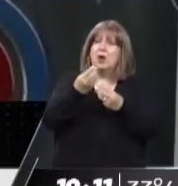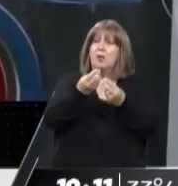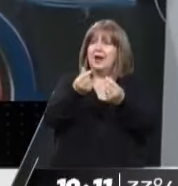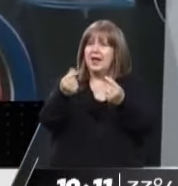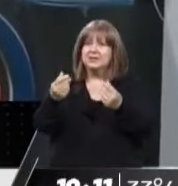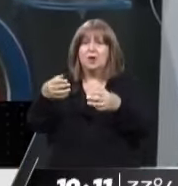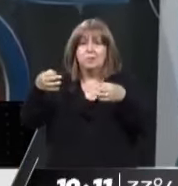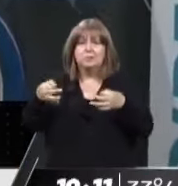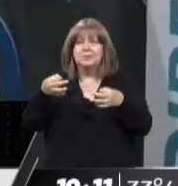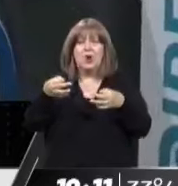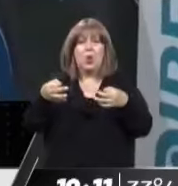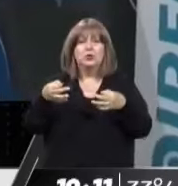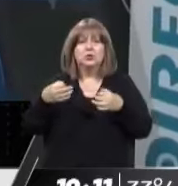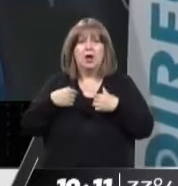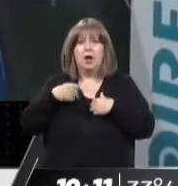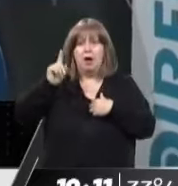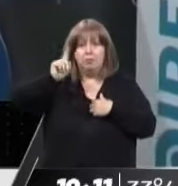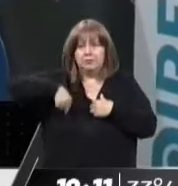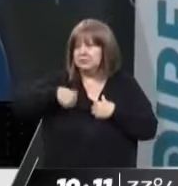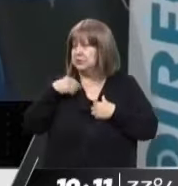justos? No me fijé.